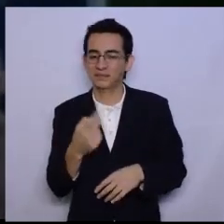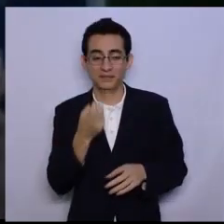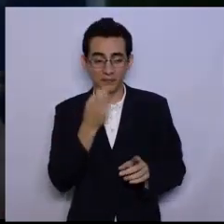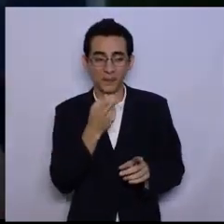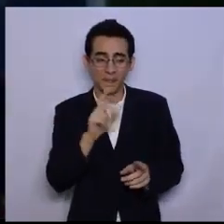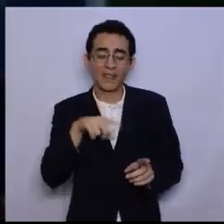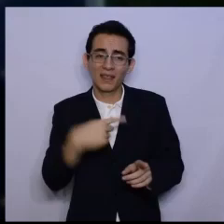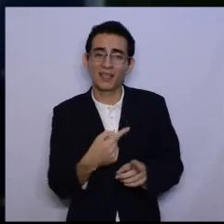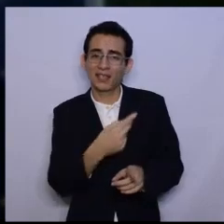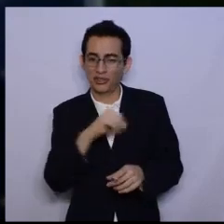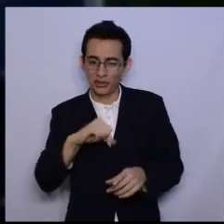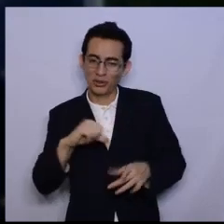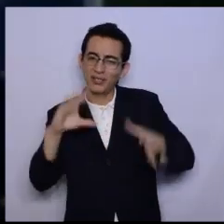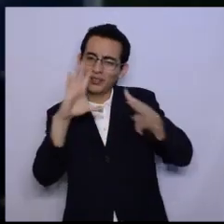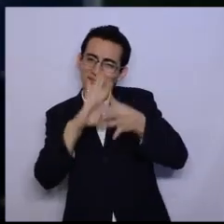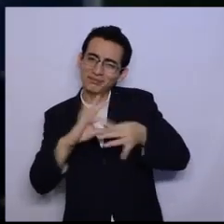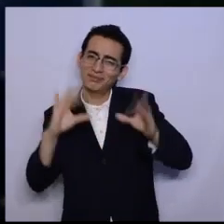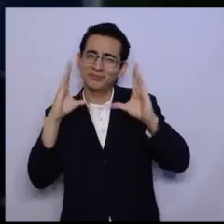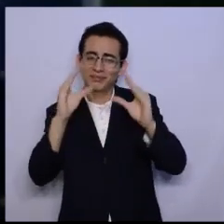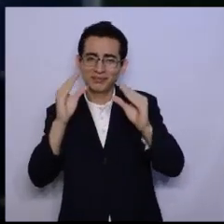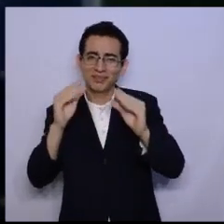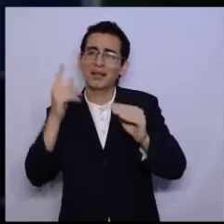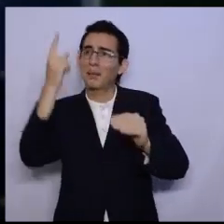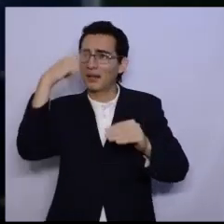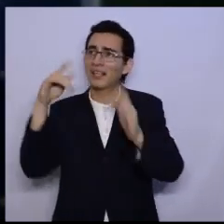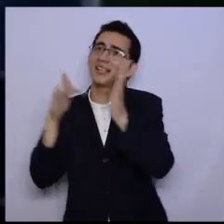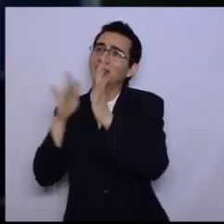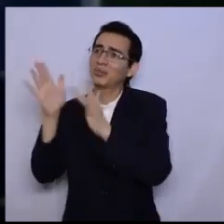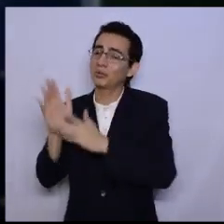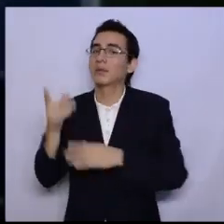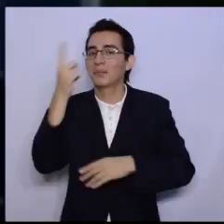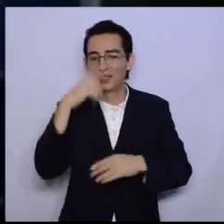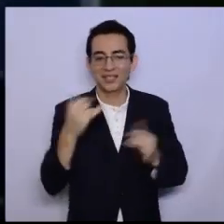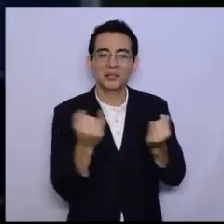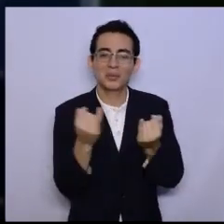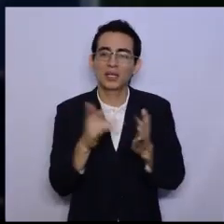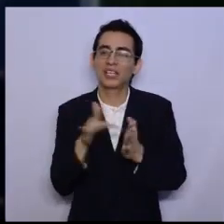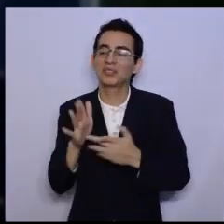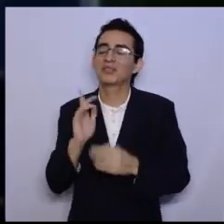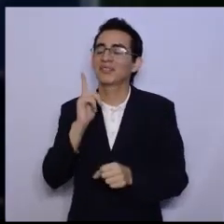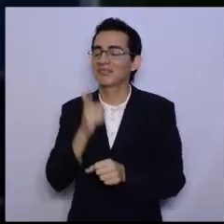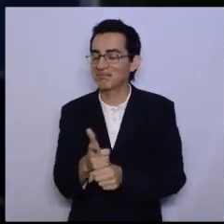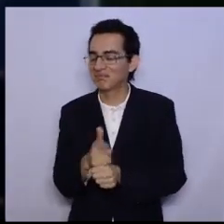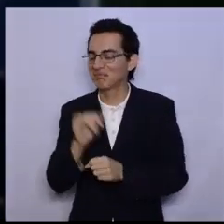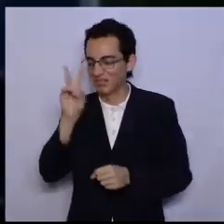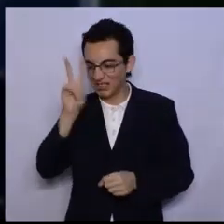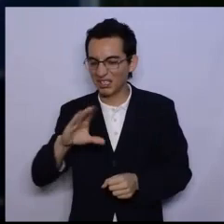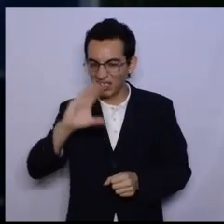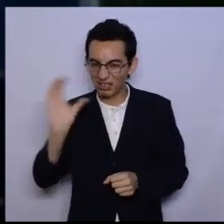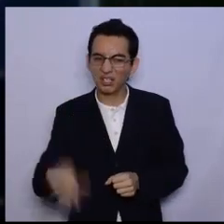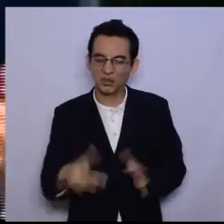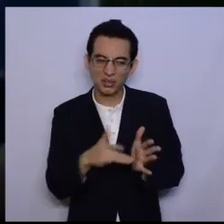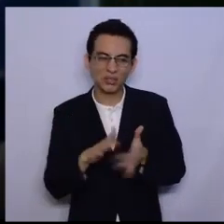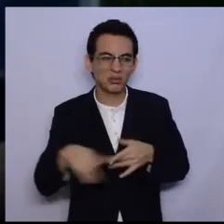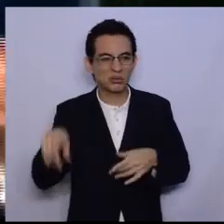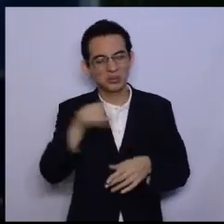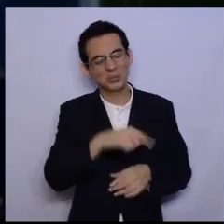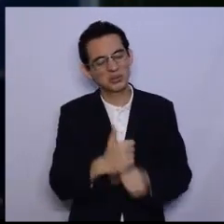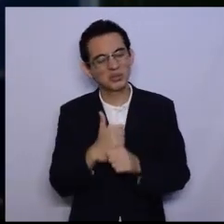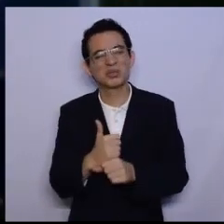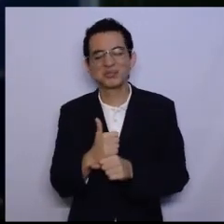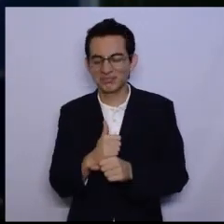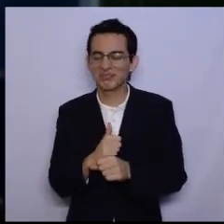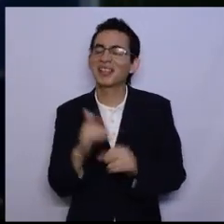Esa es la enseñanza para Jesús, para que Jesús se identificara con nosotros y pudiéramos entender que Él